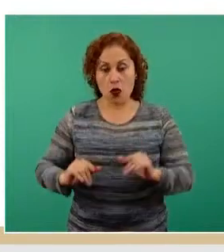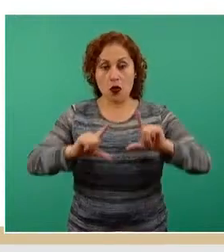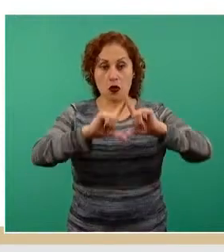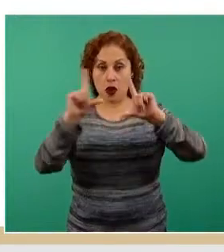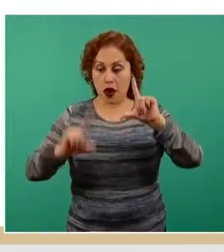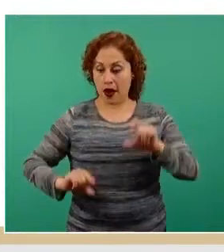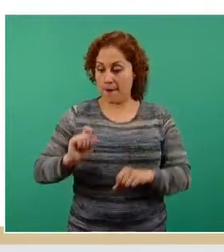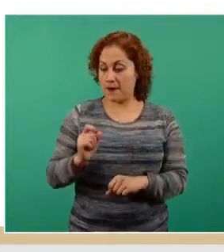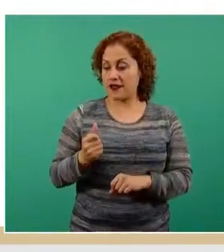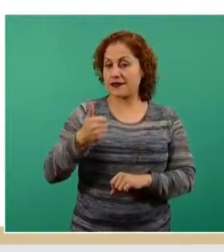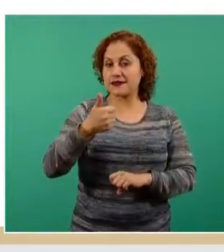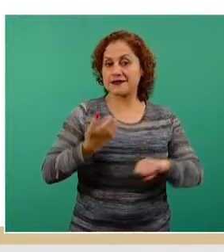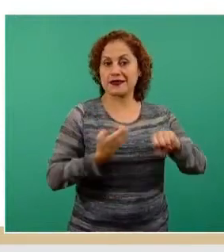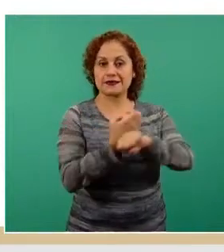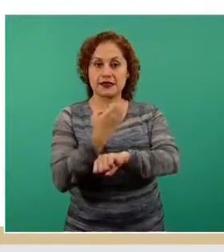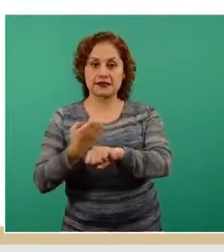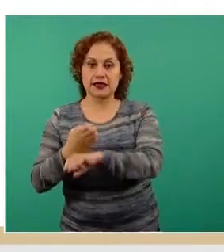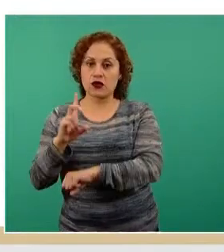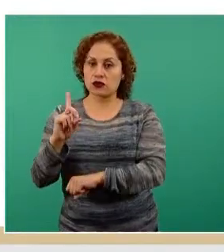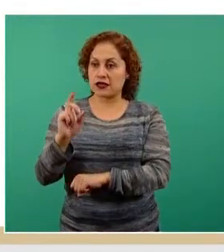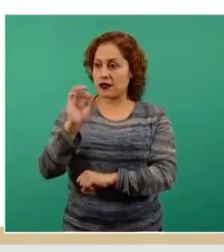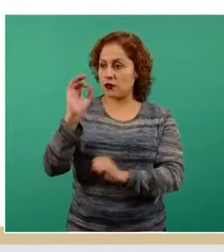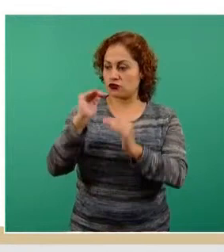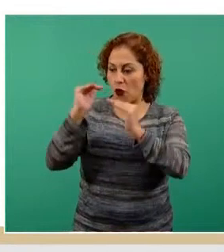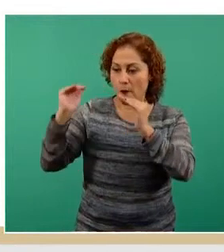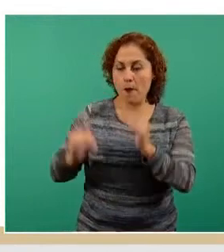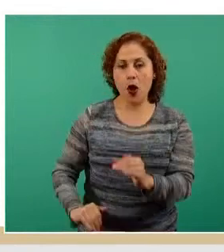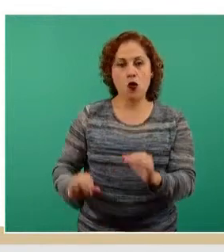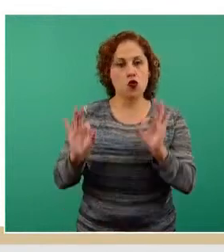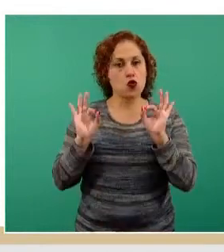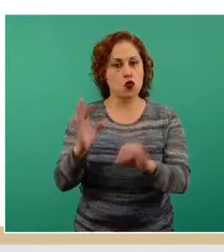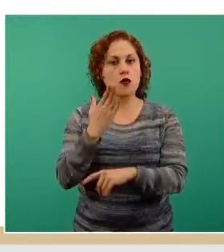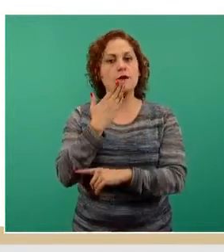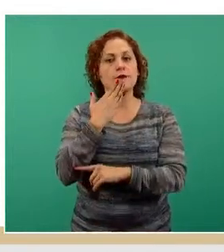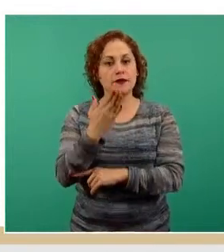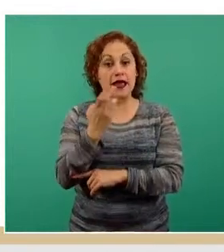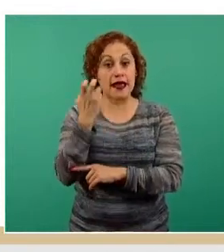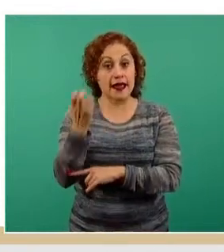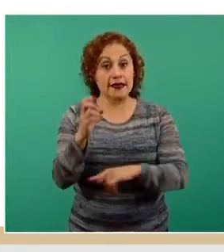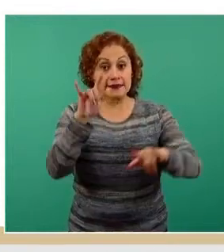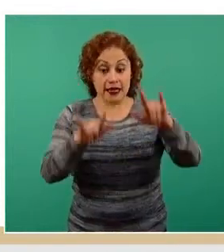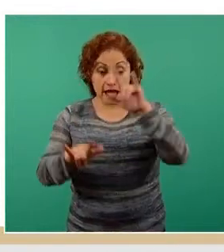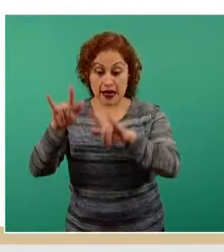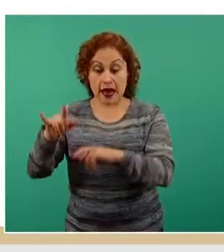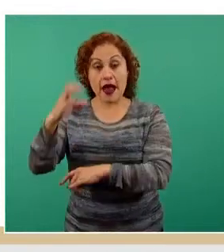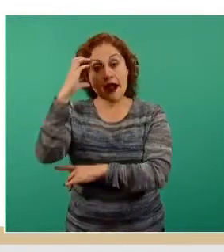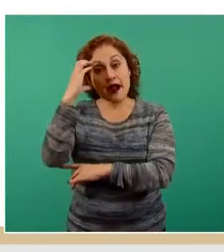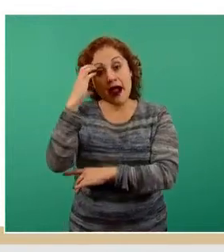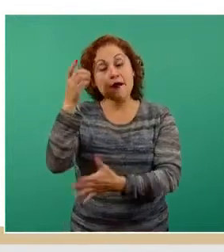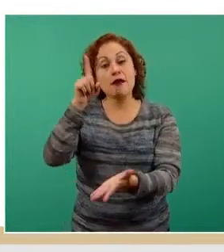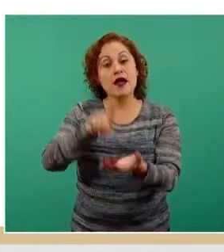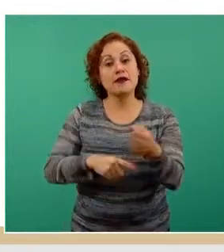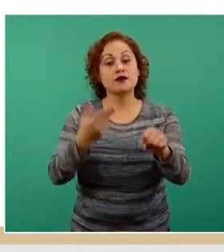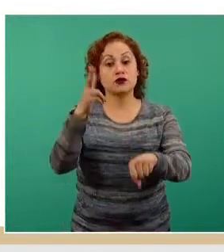con menos del 30%. La totalidad de camas generales en nuestro país es de